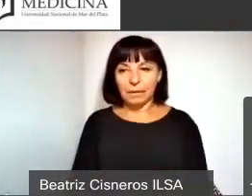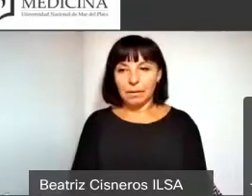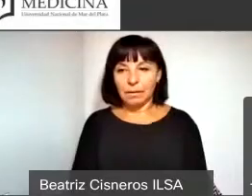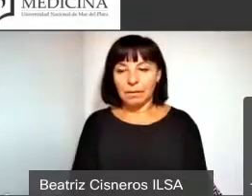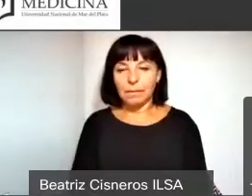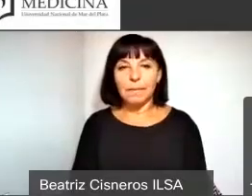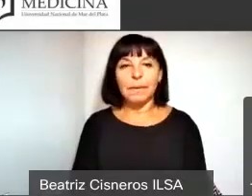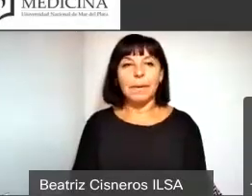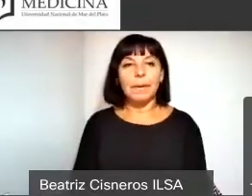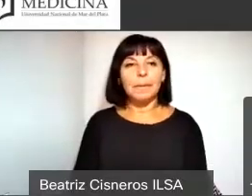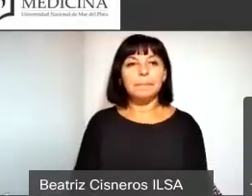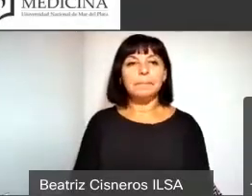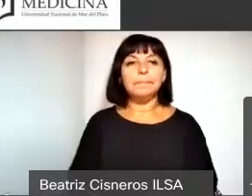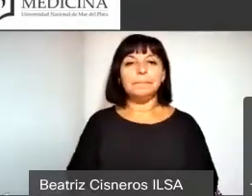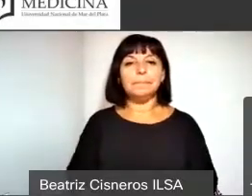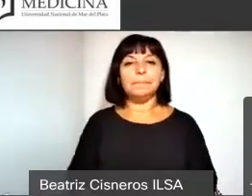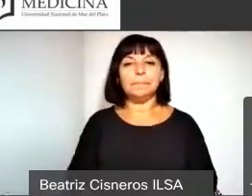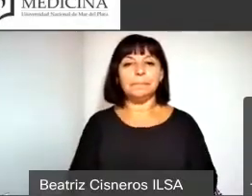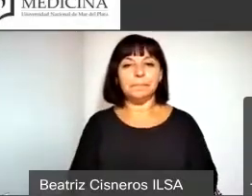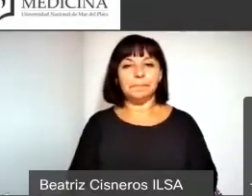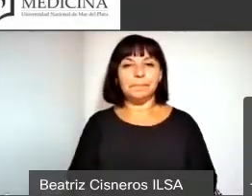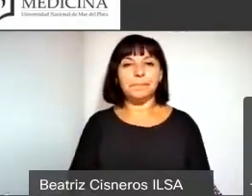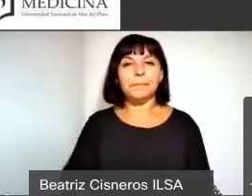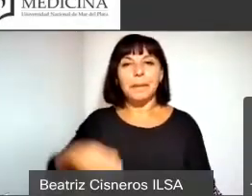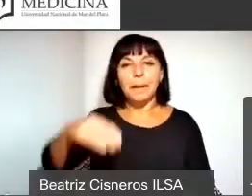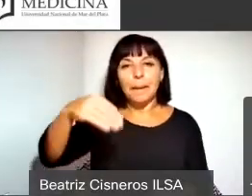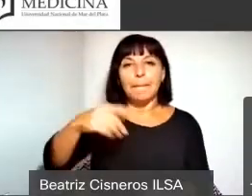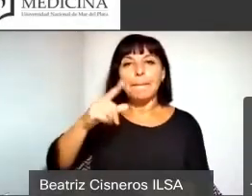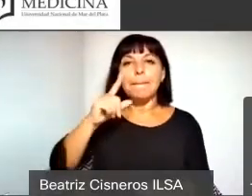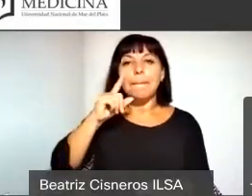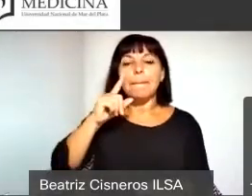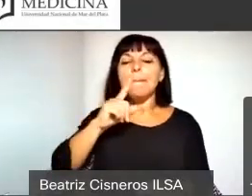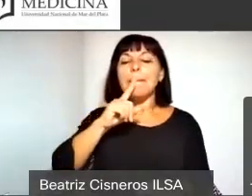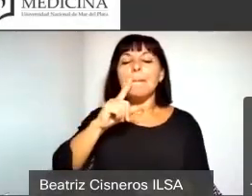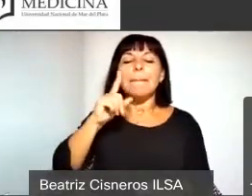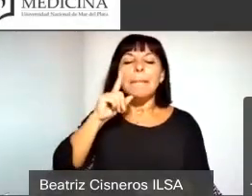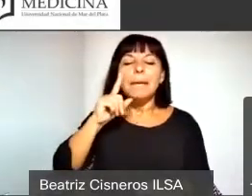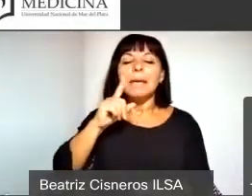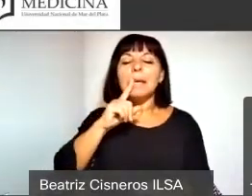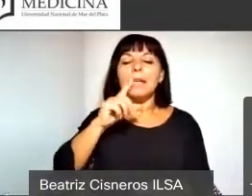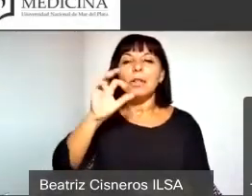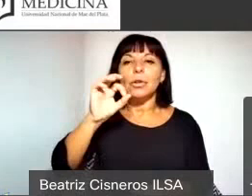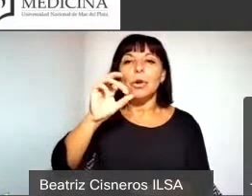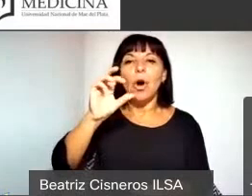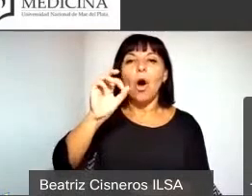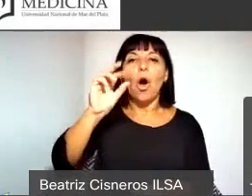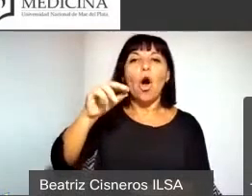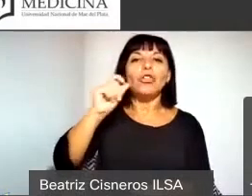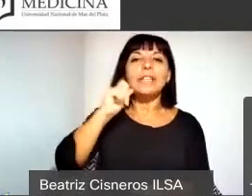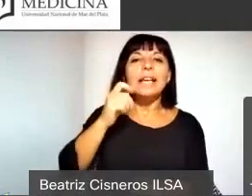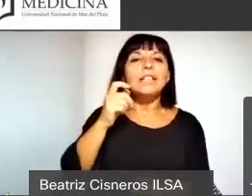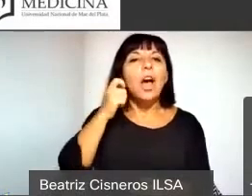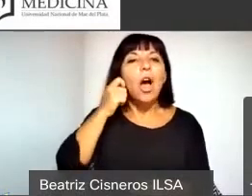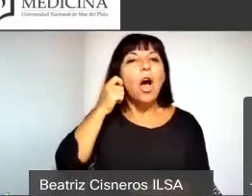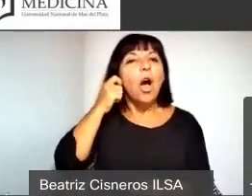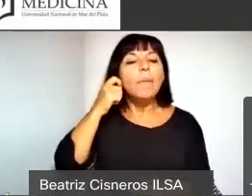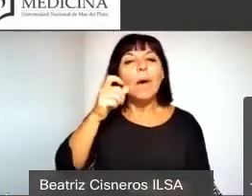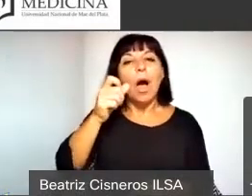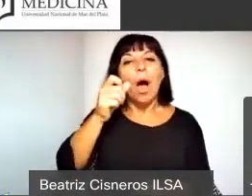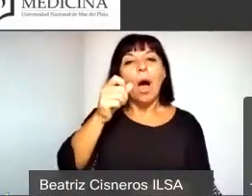En este punto al menos. Las mitocondrias también son organelas membranosas y se dicen que son las usinas